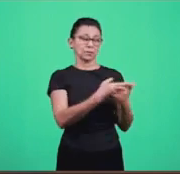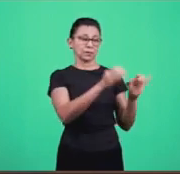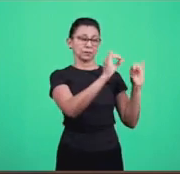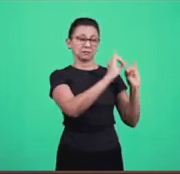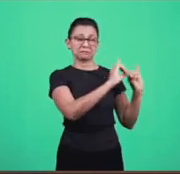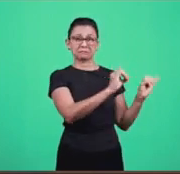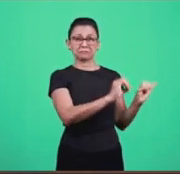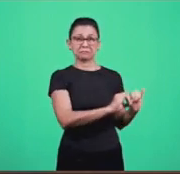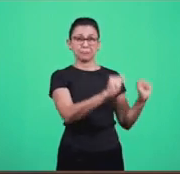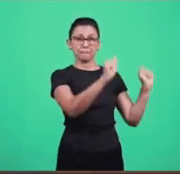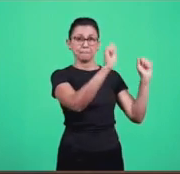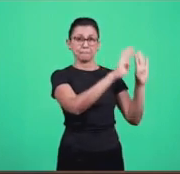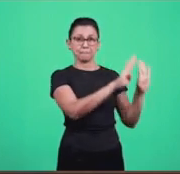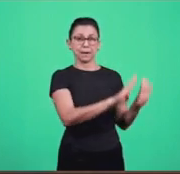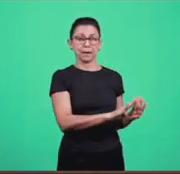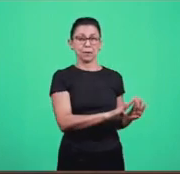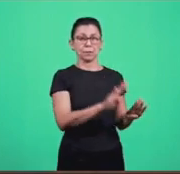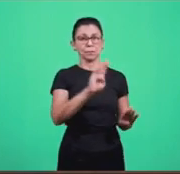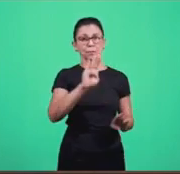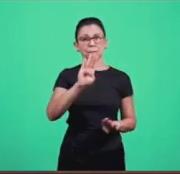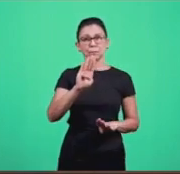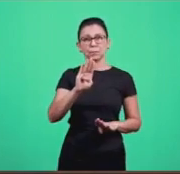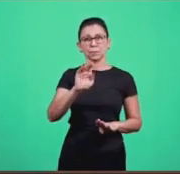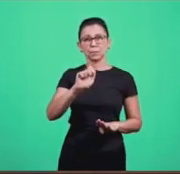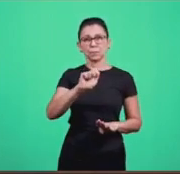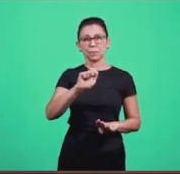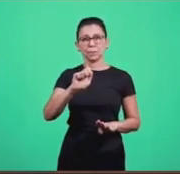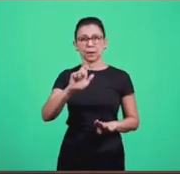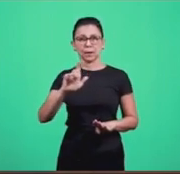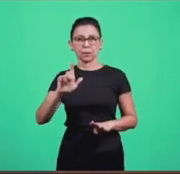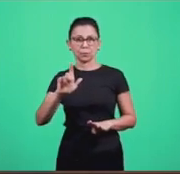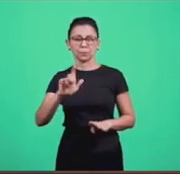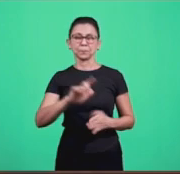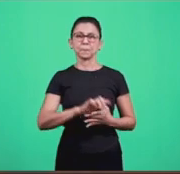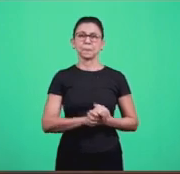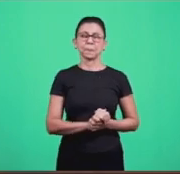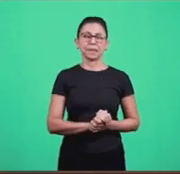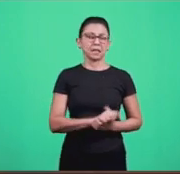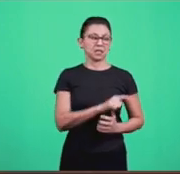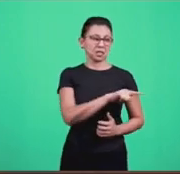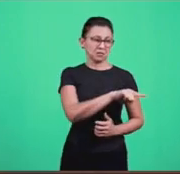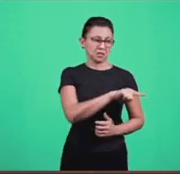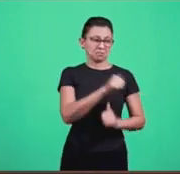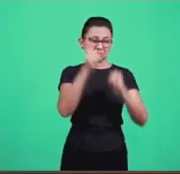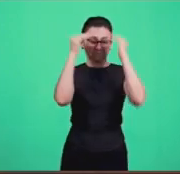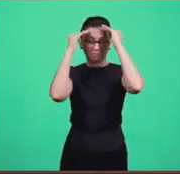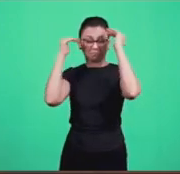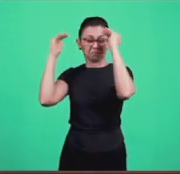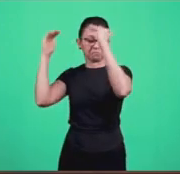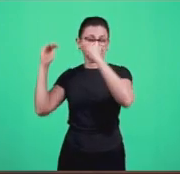Ellos estaban confiados en ese su Dios. Ellos no querían oír la voz del Señor.